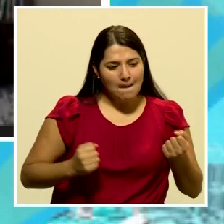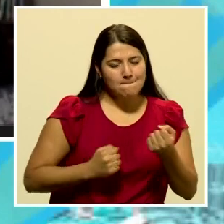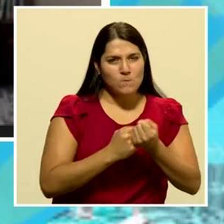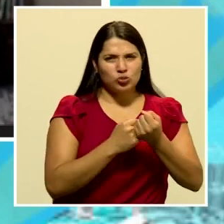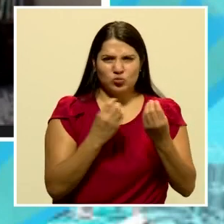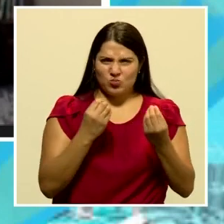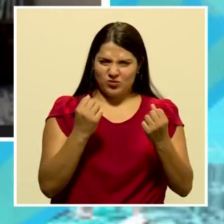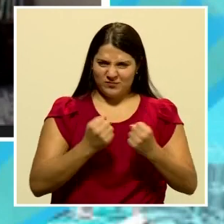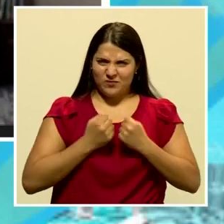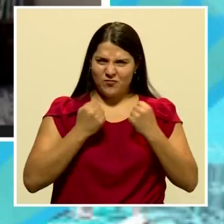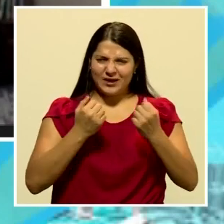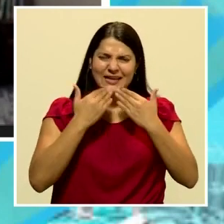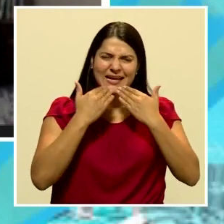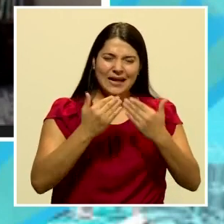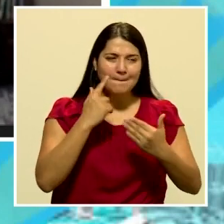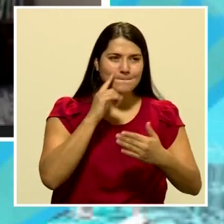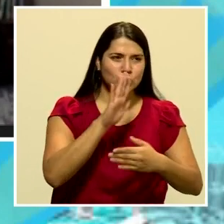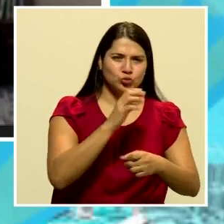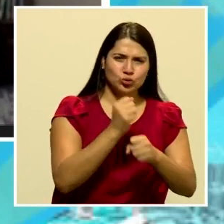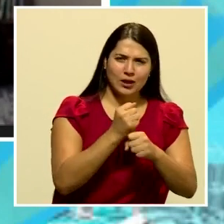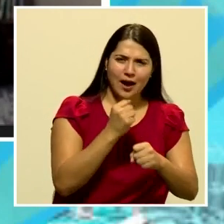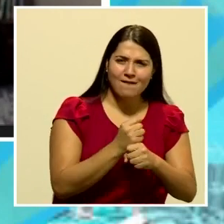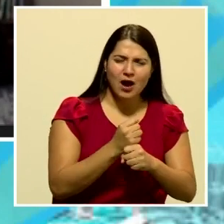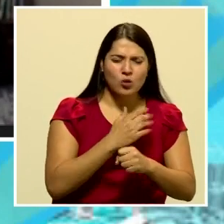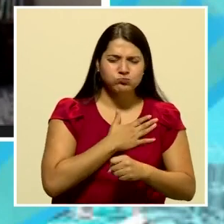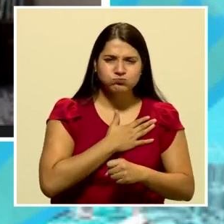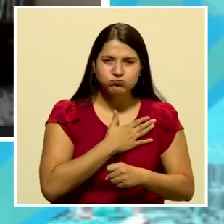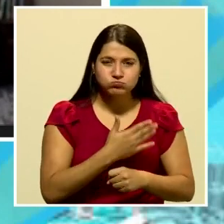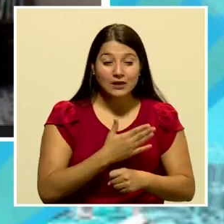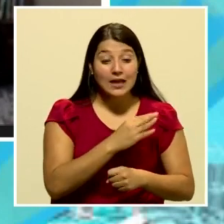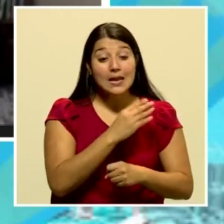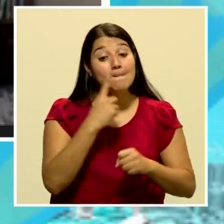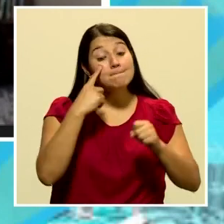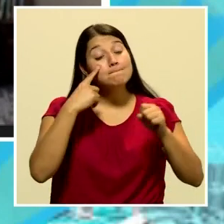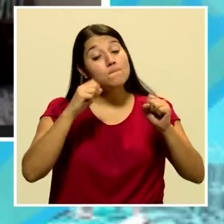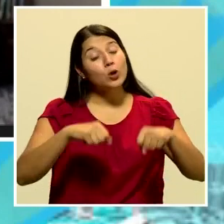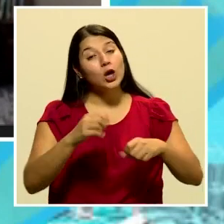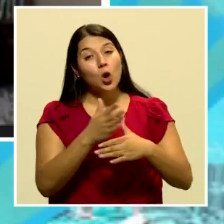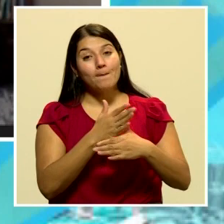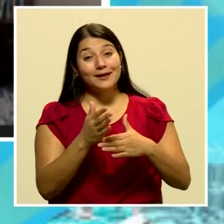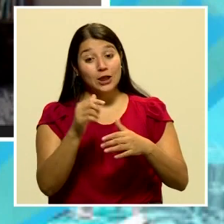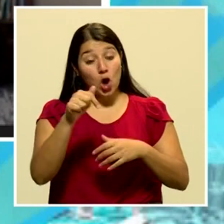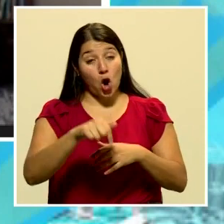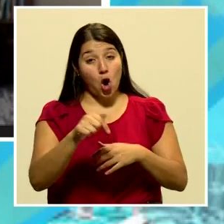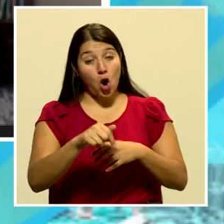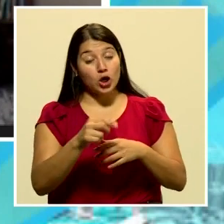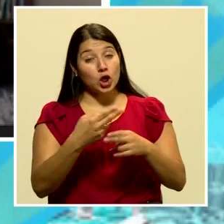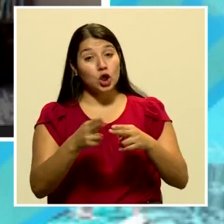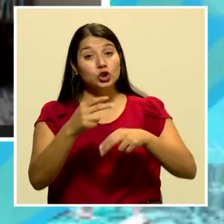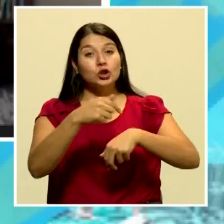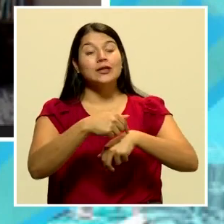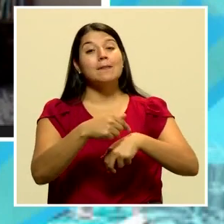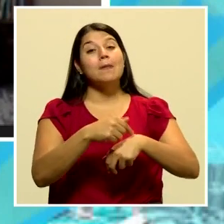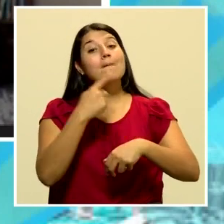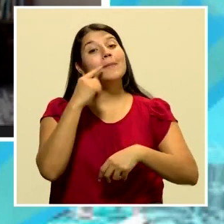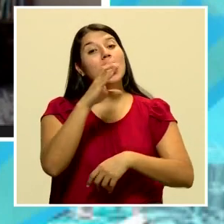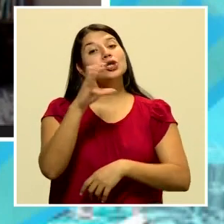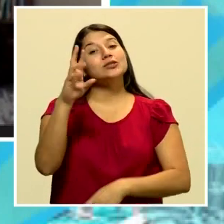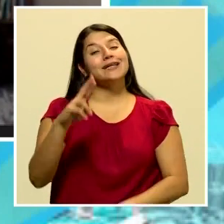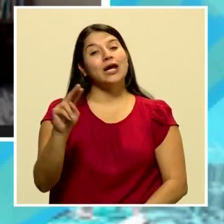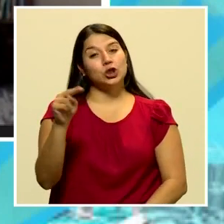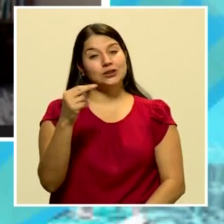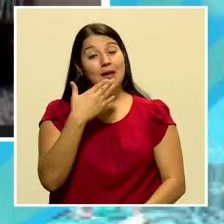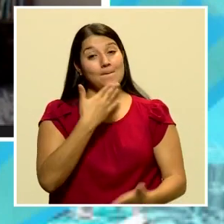la pasión por el periodismo y por estar aquí hoy un ratito, habernos dedicado estos minutos a Costa Rica